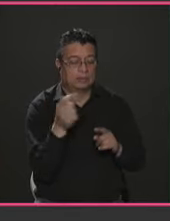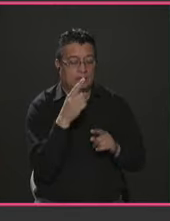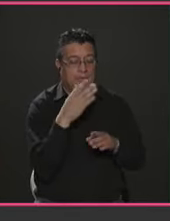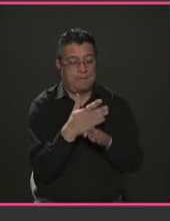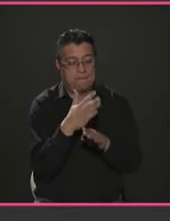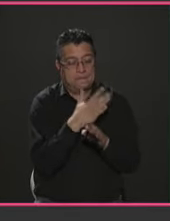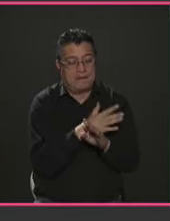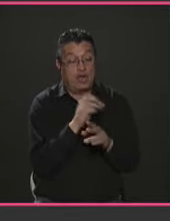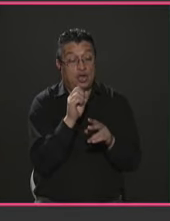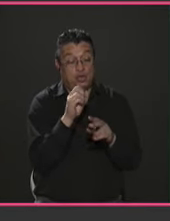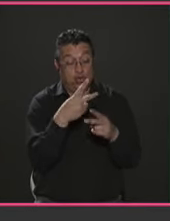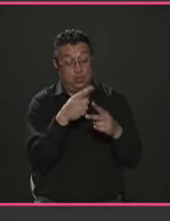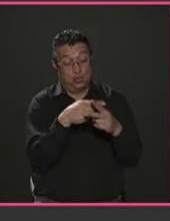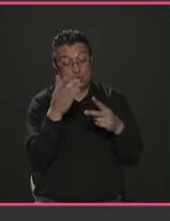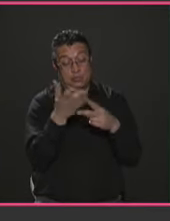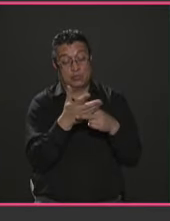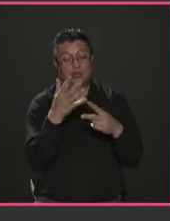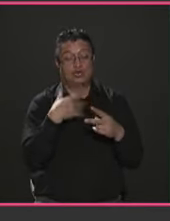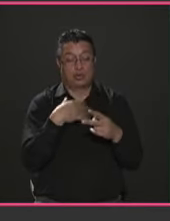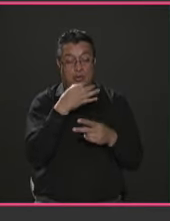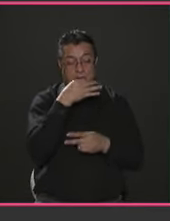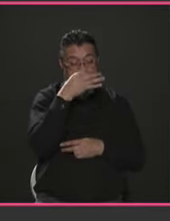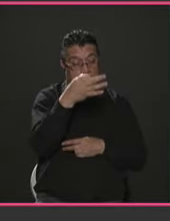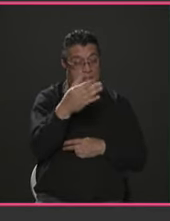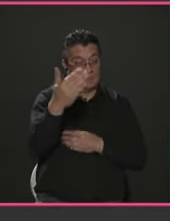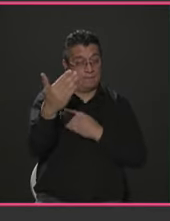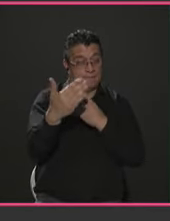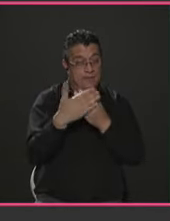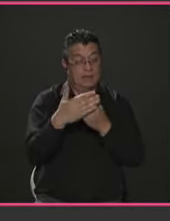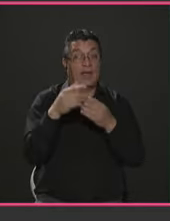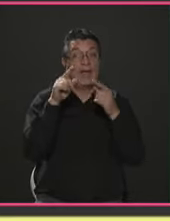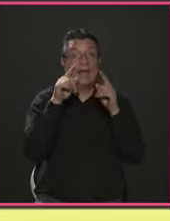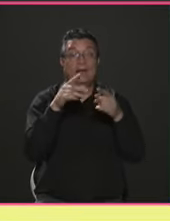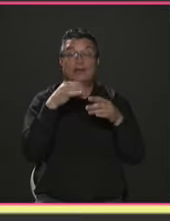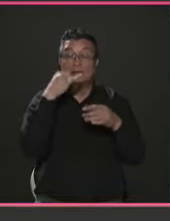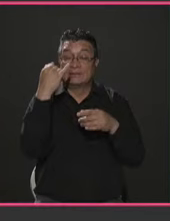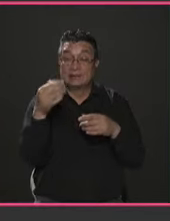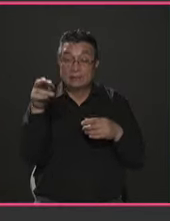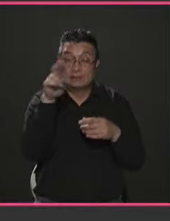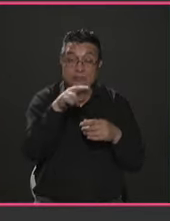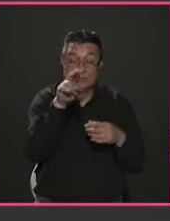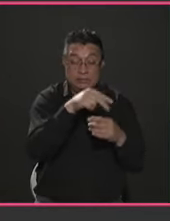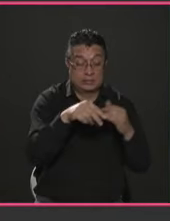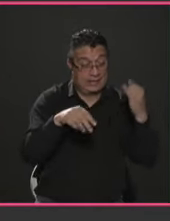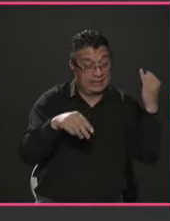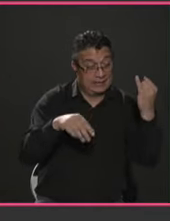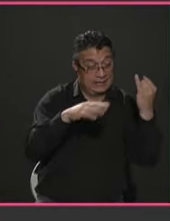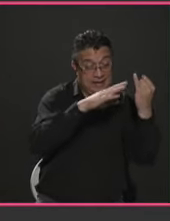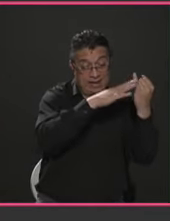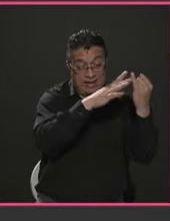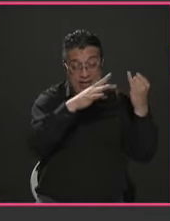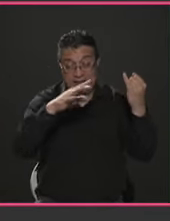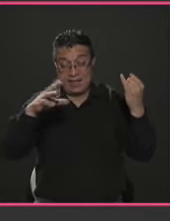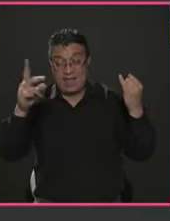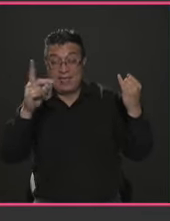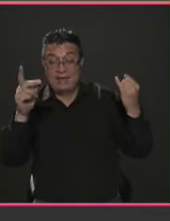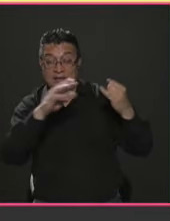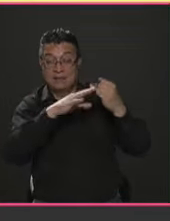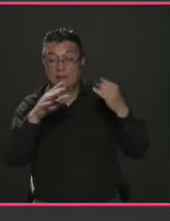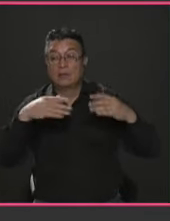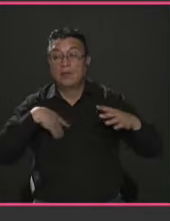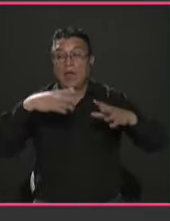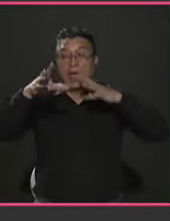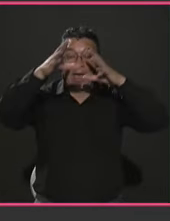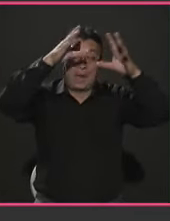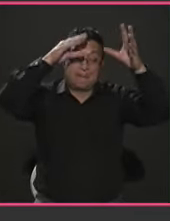previo y la segunda parte es lo que yo predigo entonces cada vez que yo voy prediciendo cierto de izquierda a derecha cierto tomo lo que estaba antes que está basado en mi